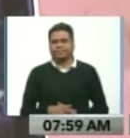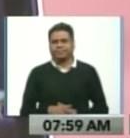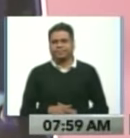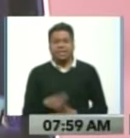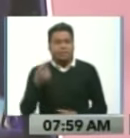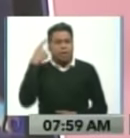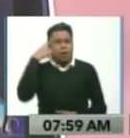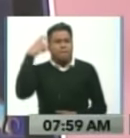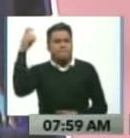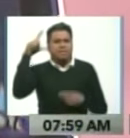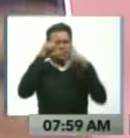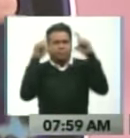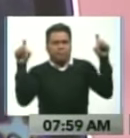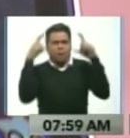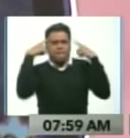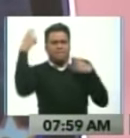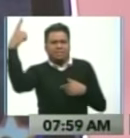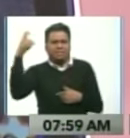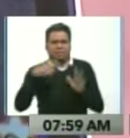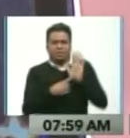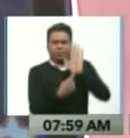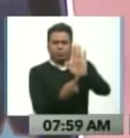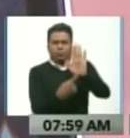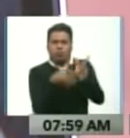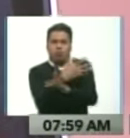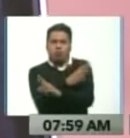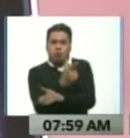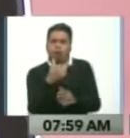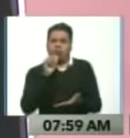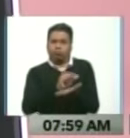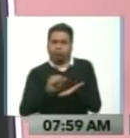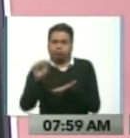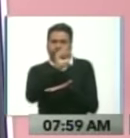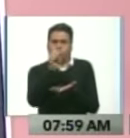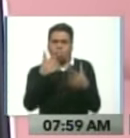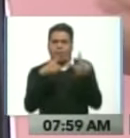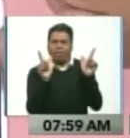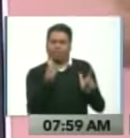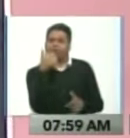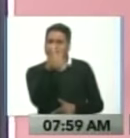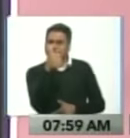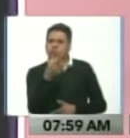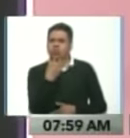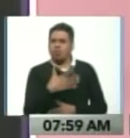Sucre. Todo está vinculado a nuestra historia. Vean aquí, corremos, agarramos las estrellas.